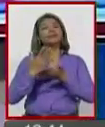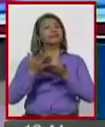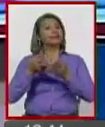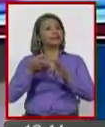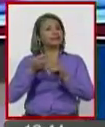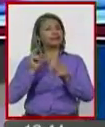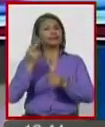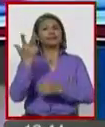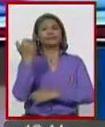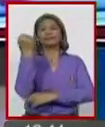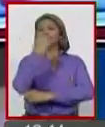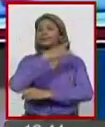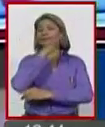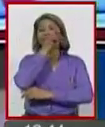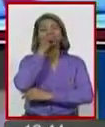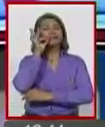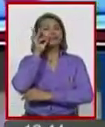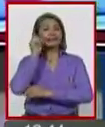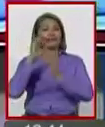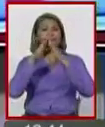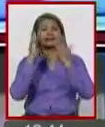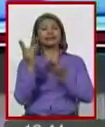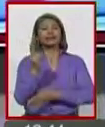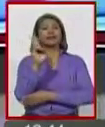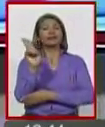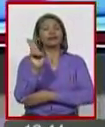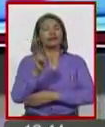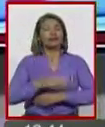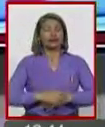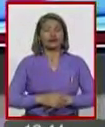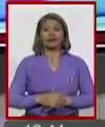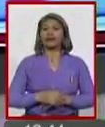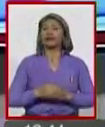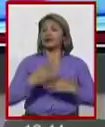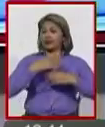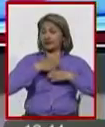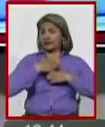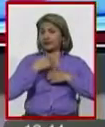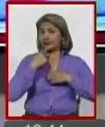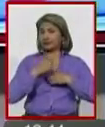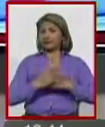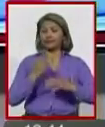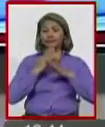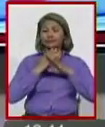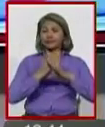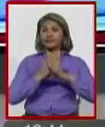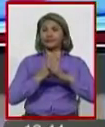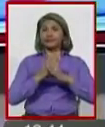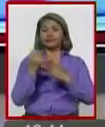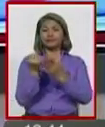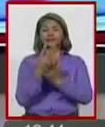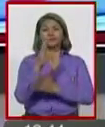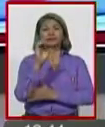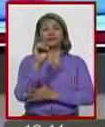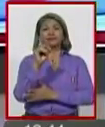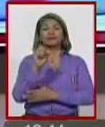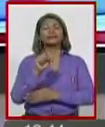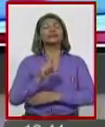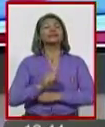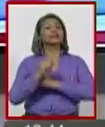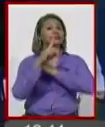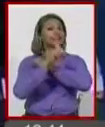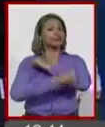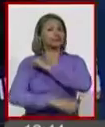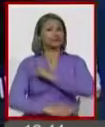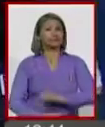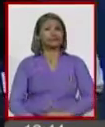baja luego de 13 días de huelga de hambre en el Paraninfo Universitario. Esta medida de presión es en rechazo al nuevo Código del Sistema Penal.